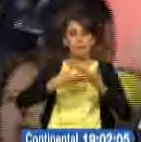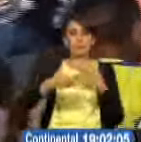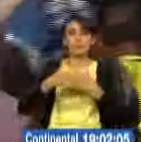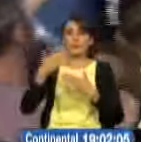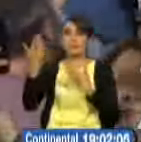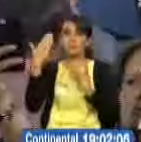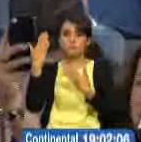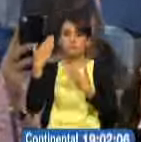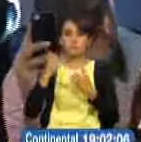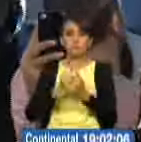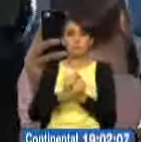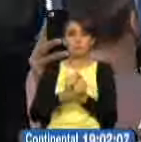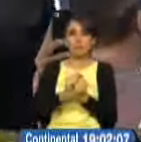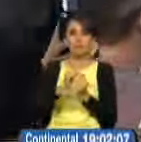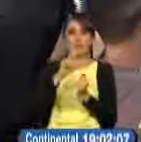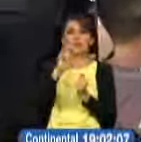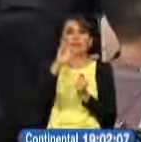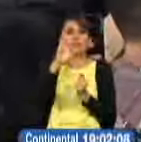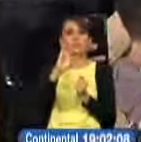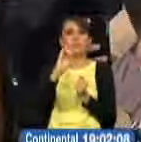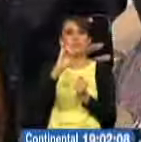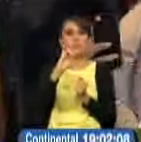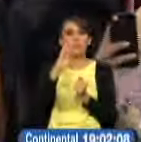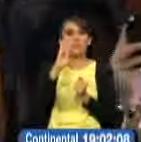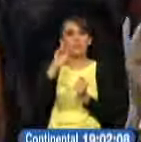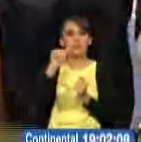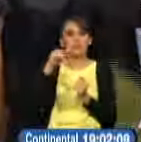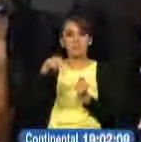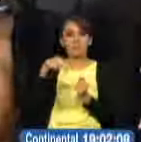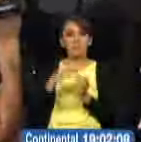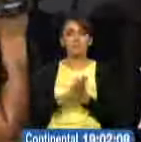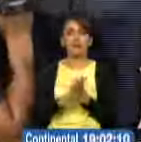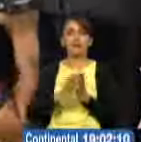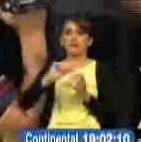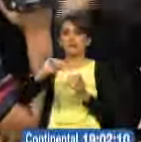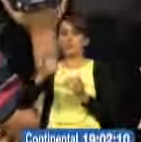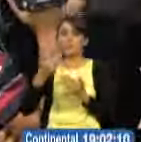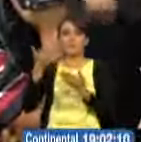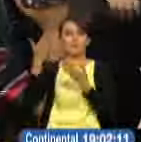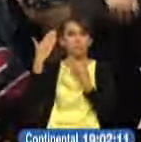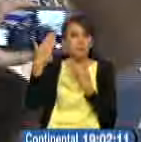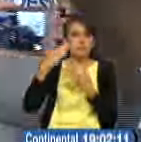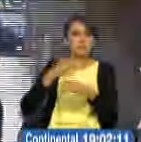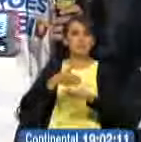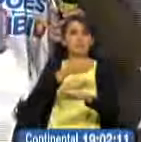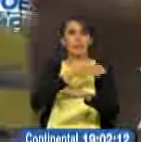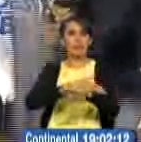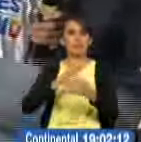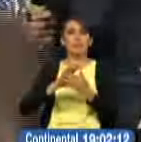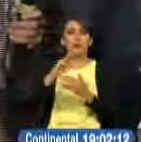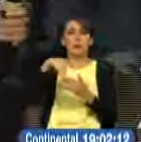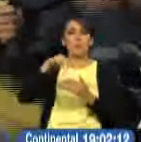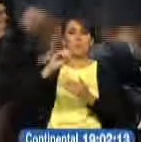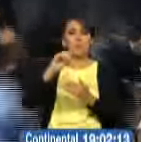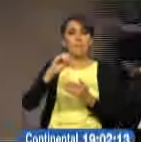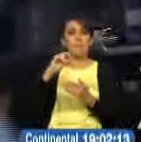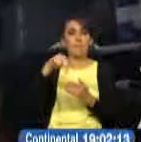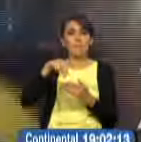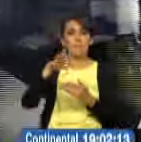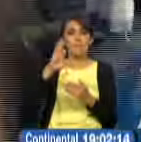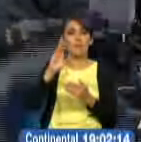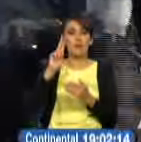históricamente antagónicos, Lourdes Tibán de Pachacuti con Patricio Zuquilanda de Sociedad Patriótica, César Montúfar y los social